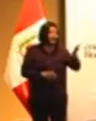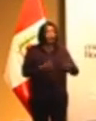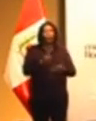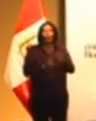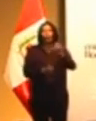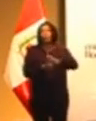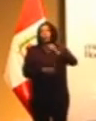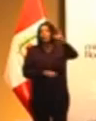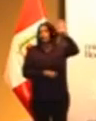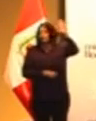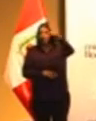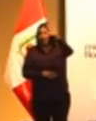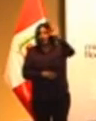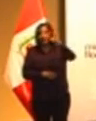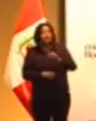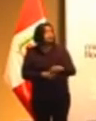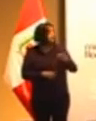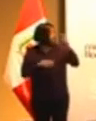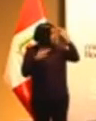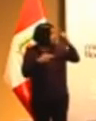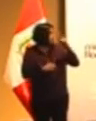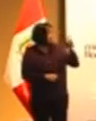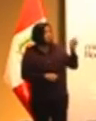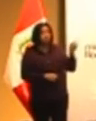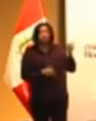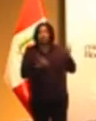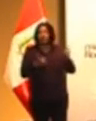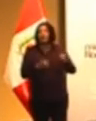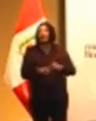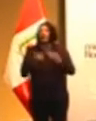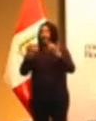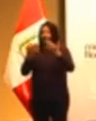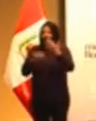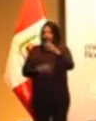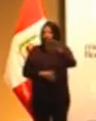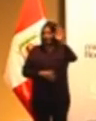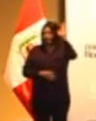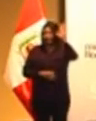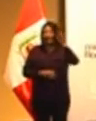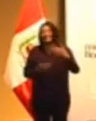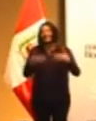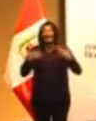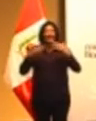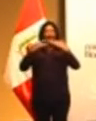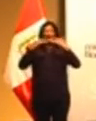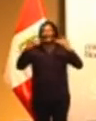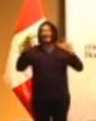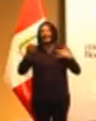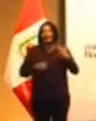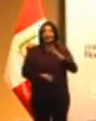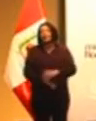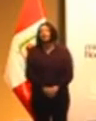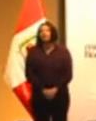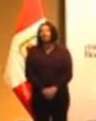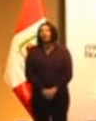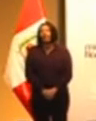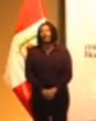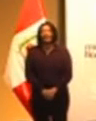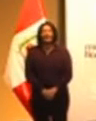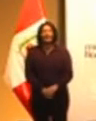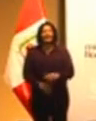con confianza. Esta es una buena noticia también. Y muchas gracias por levantar la mano con esa alegría, esa vitalidad